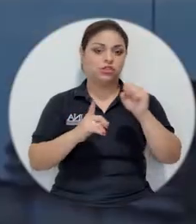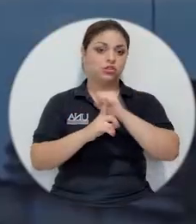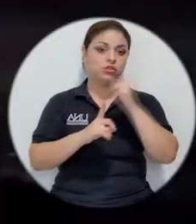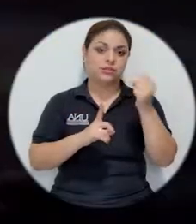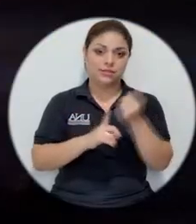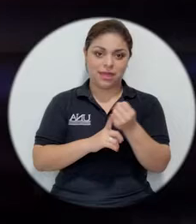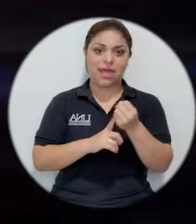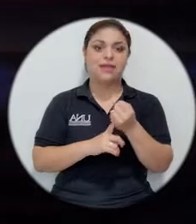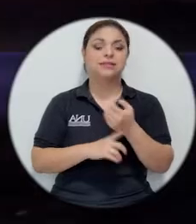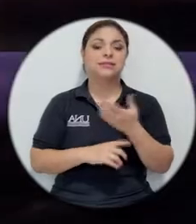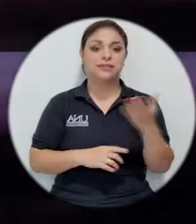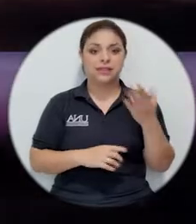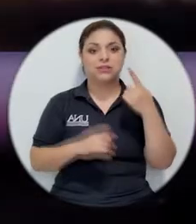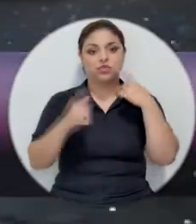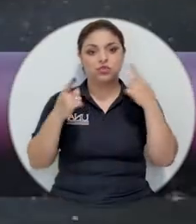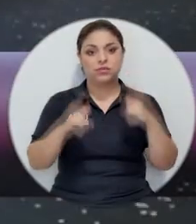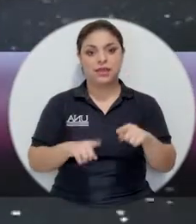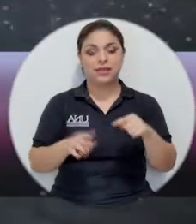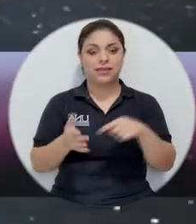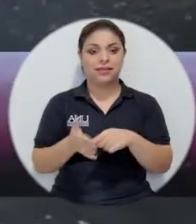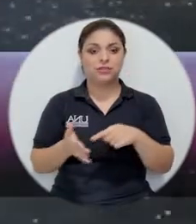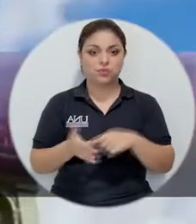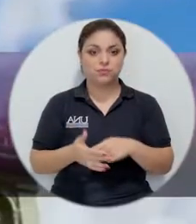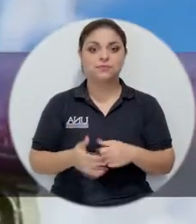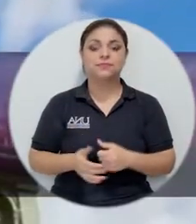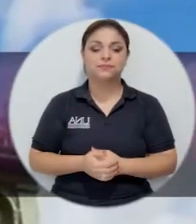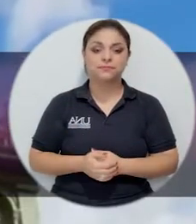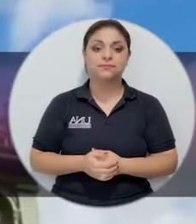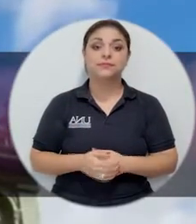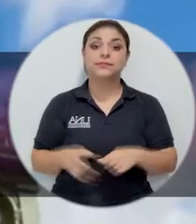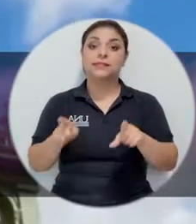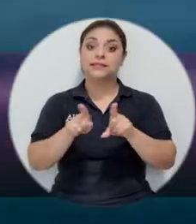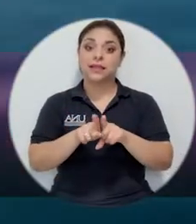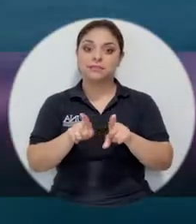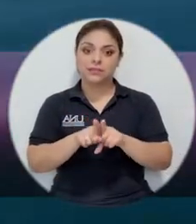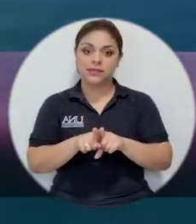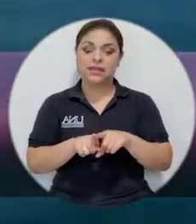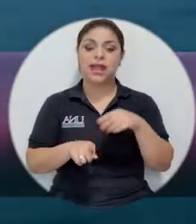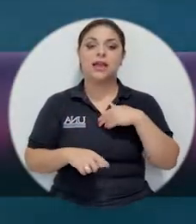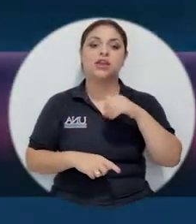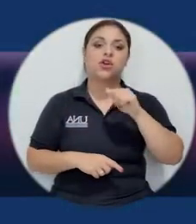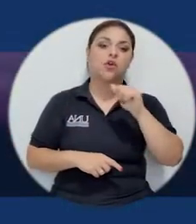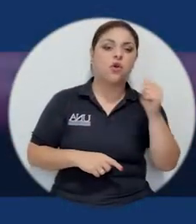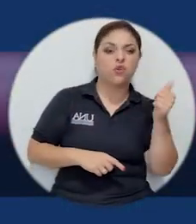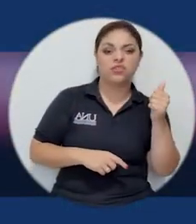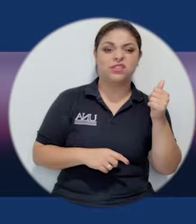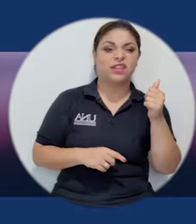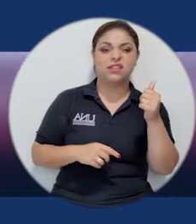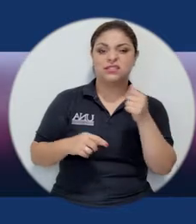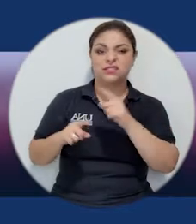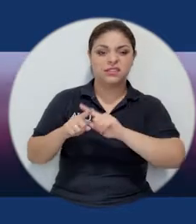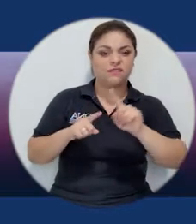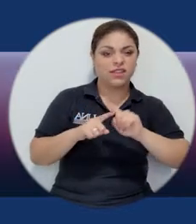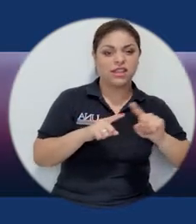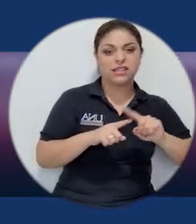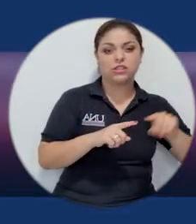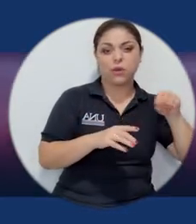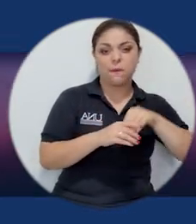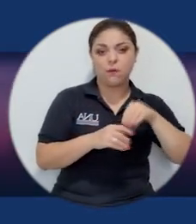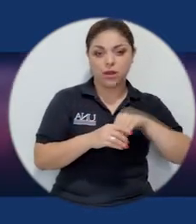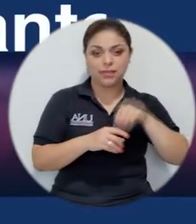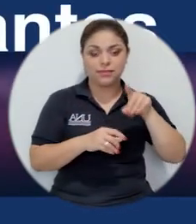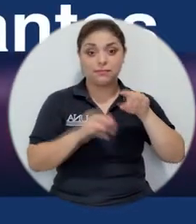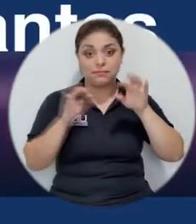las sociedades en las cuales se da esto. Por otra parte, hay otra serie de componentes de